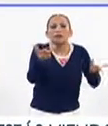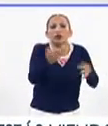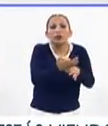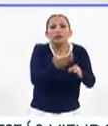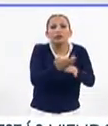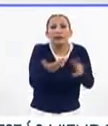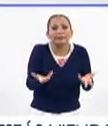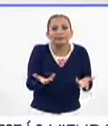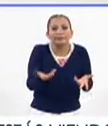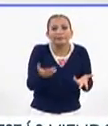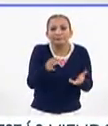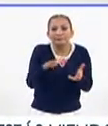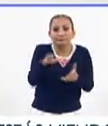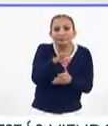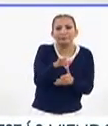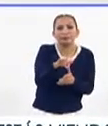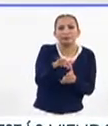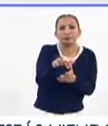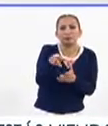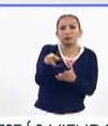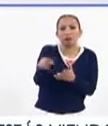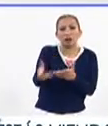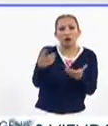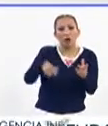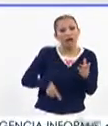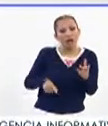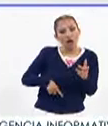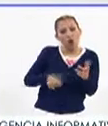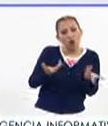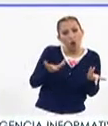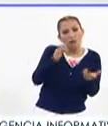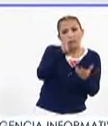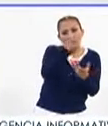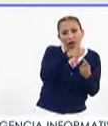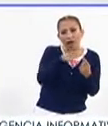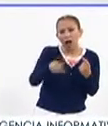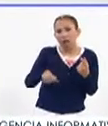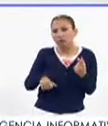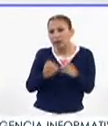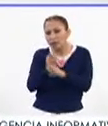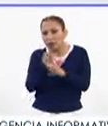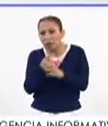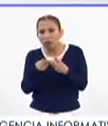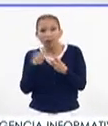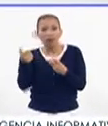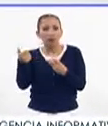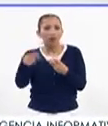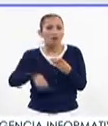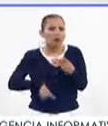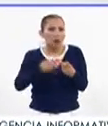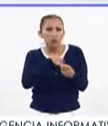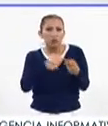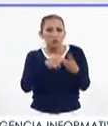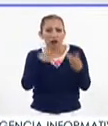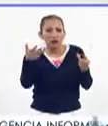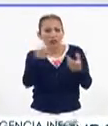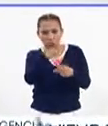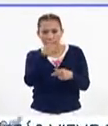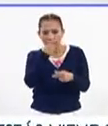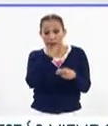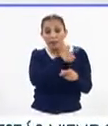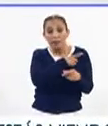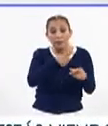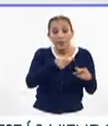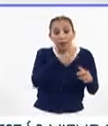este momento a nivel gobierno federal, gobiernos de los estados, gobiernos municipales? Porque como usted dice,